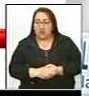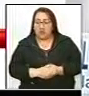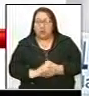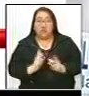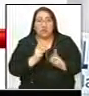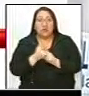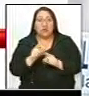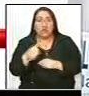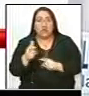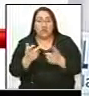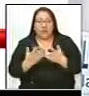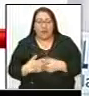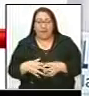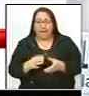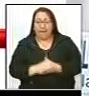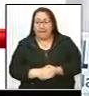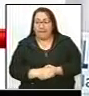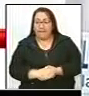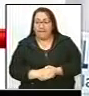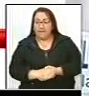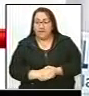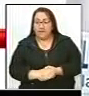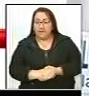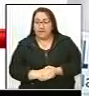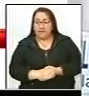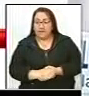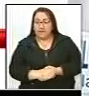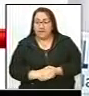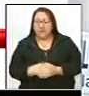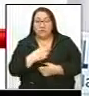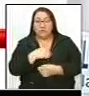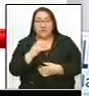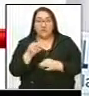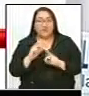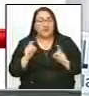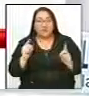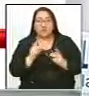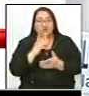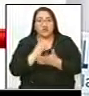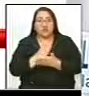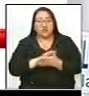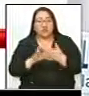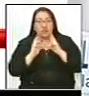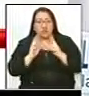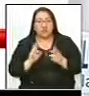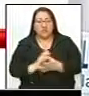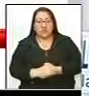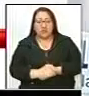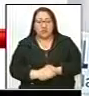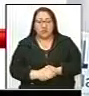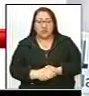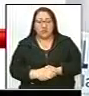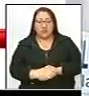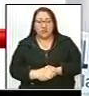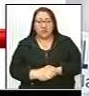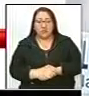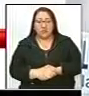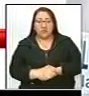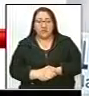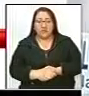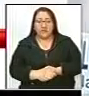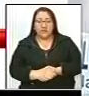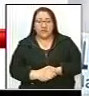a otra tercera empresa, no lo sé. Es que el Ministerio de Economía no tenga objeción, porque es el que va a responder finalmente por los desembolsos.